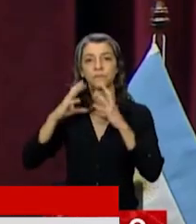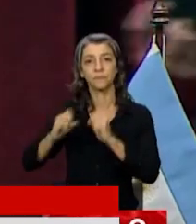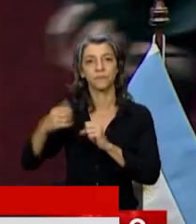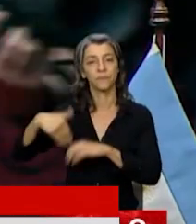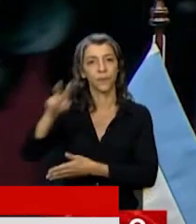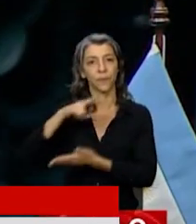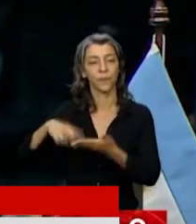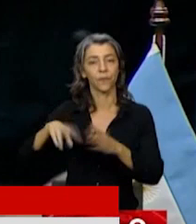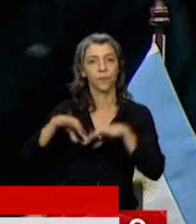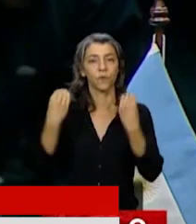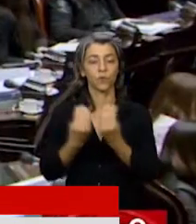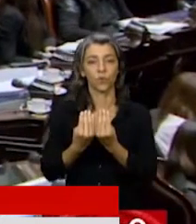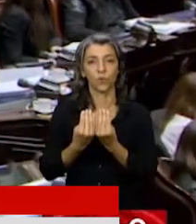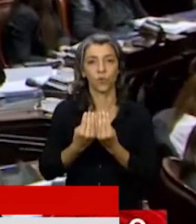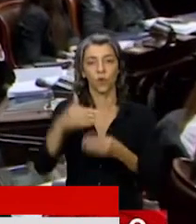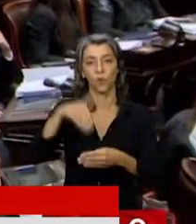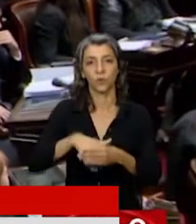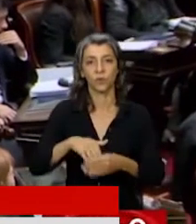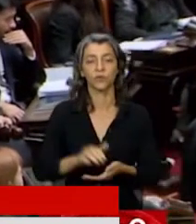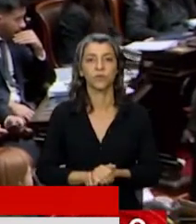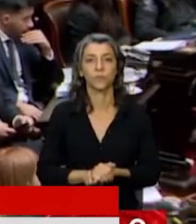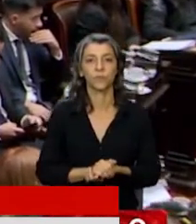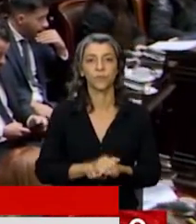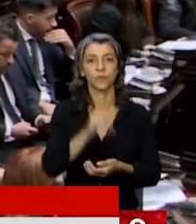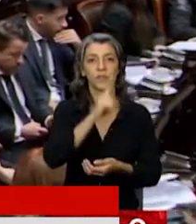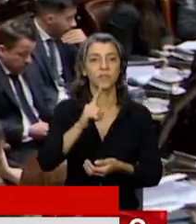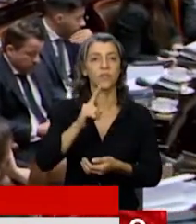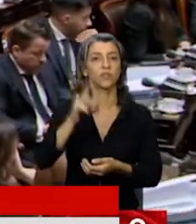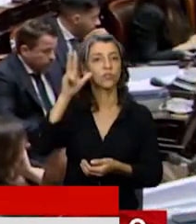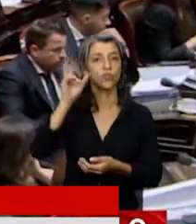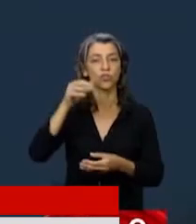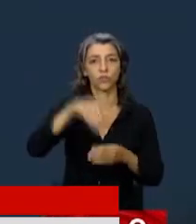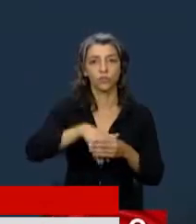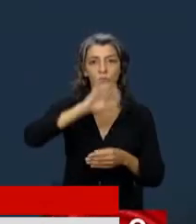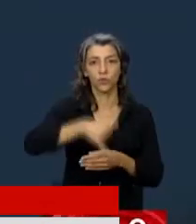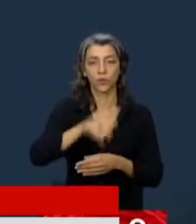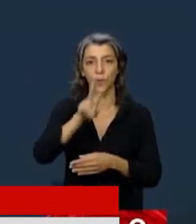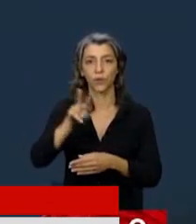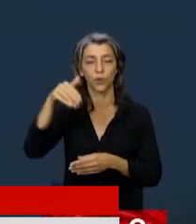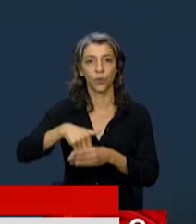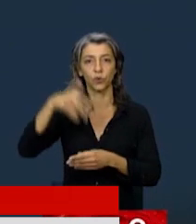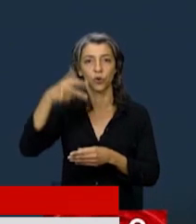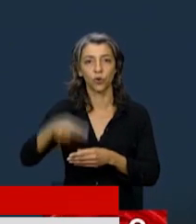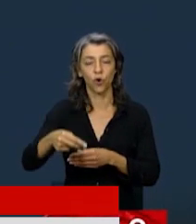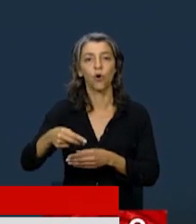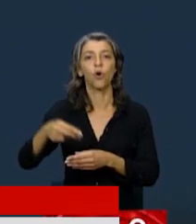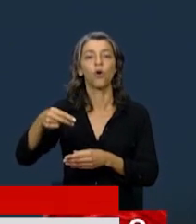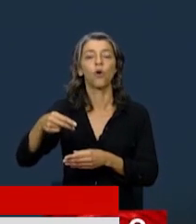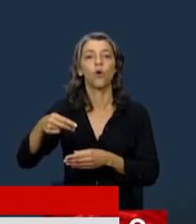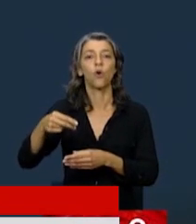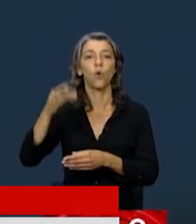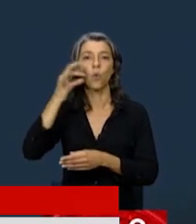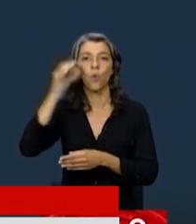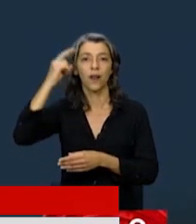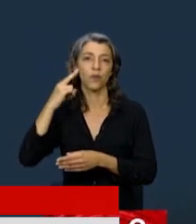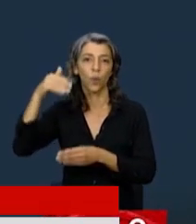opositores obtener esta aprobación. Votaron a favor el interbloque federal, allí está Córdoba Federal, es decir, los